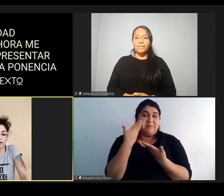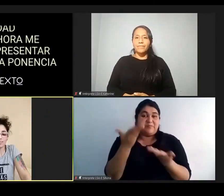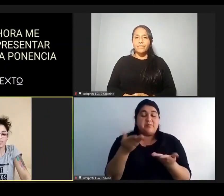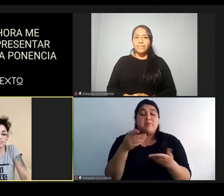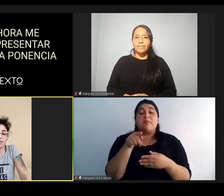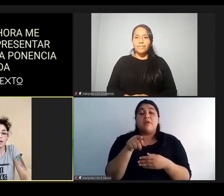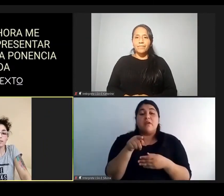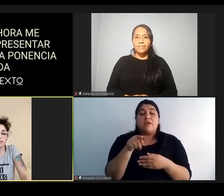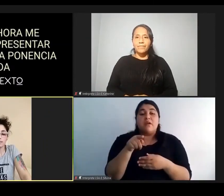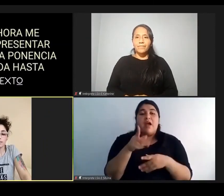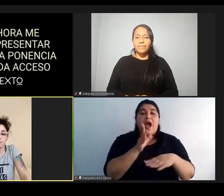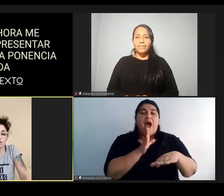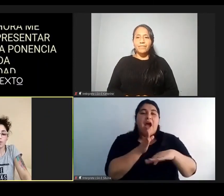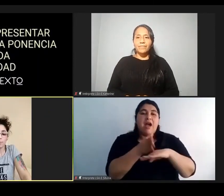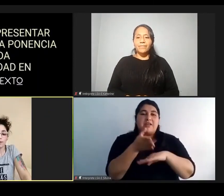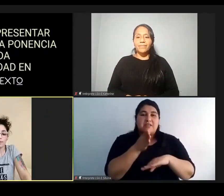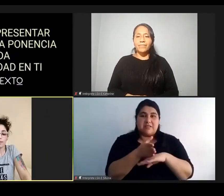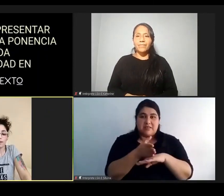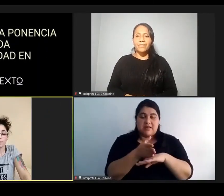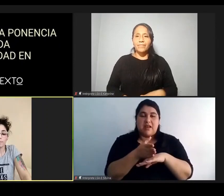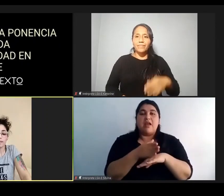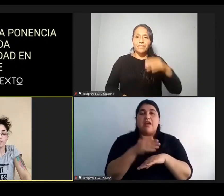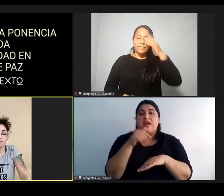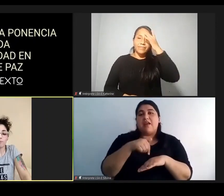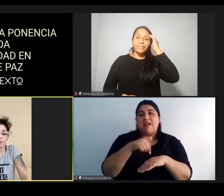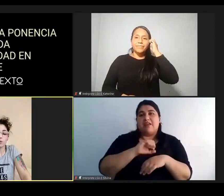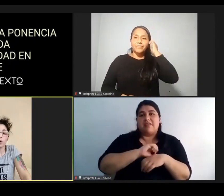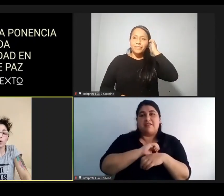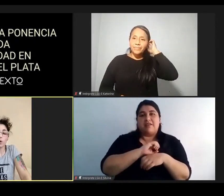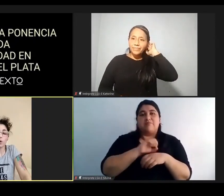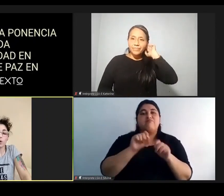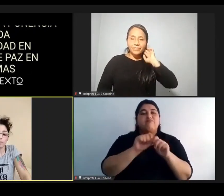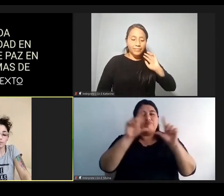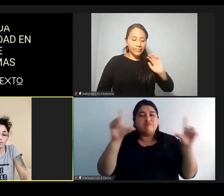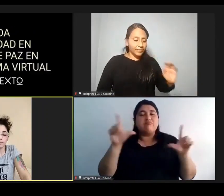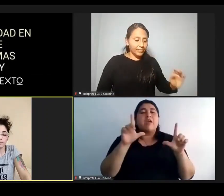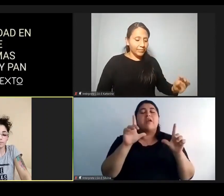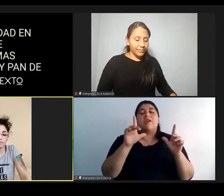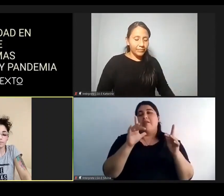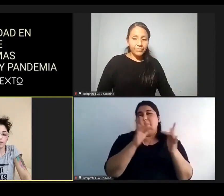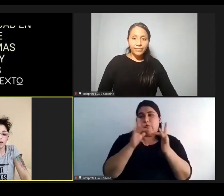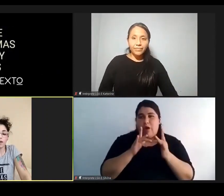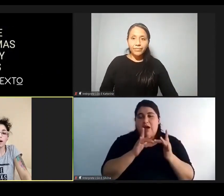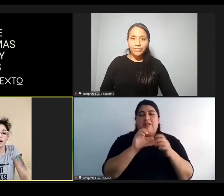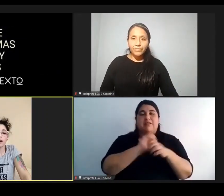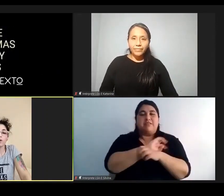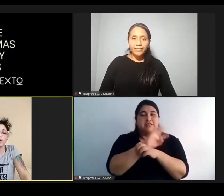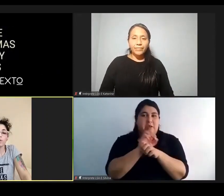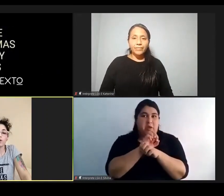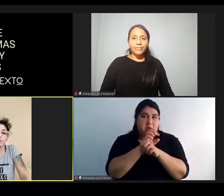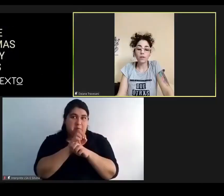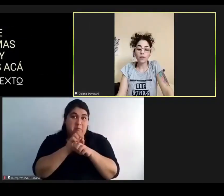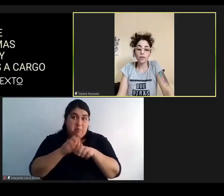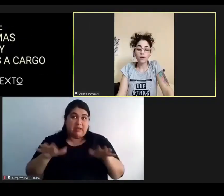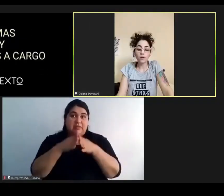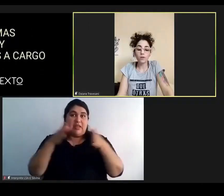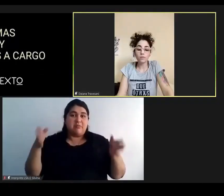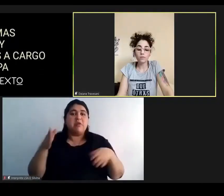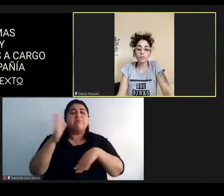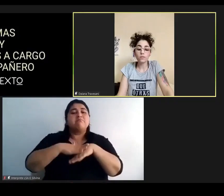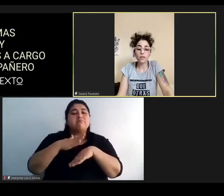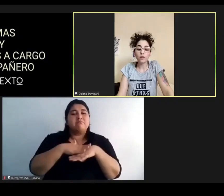denominada Accesibilidad en tiempos de plataformas virtuales y pandemias, a cargo de mi